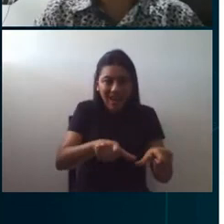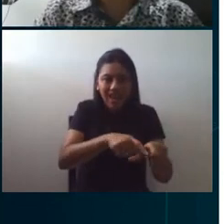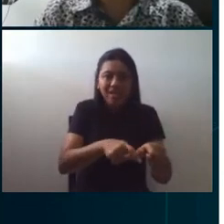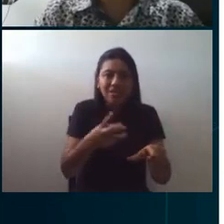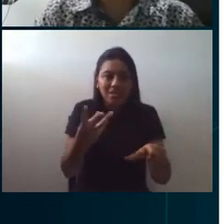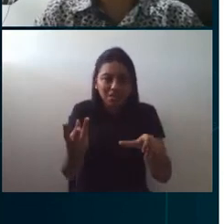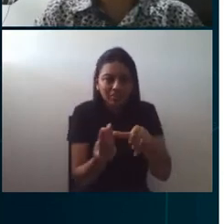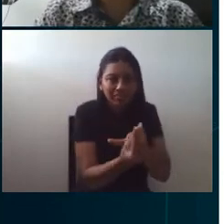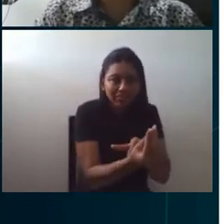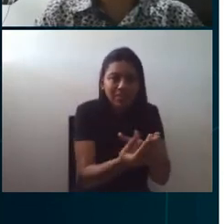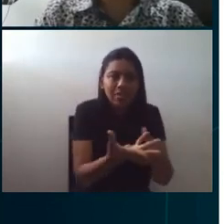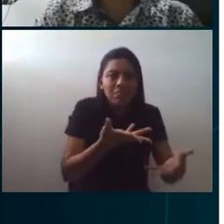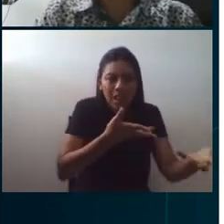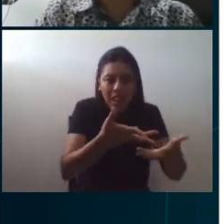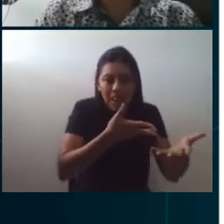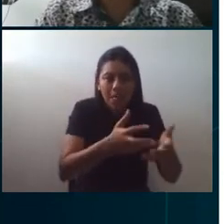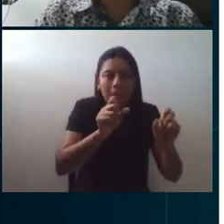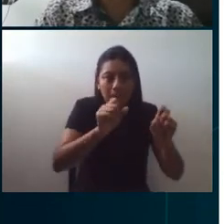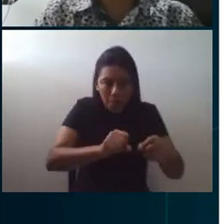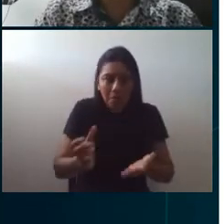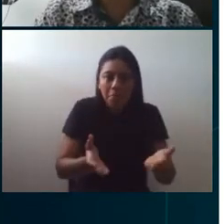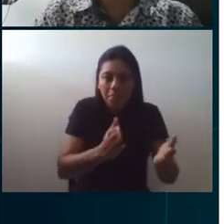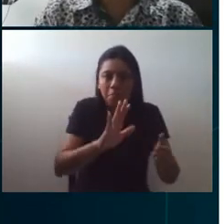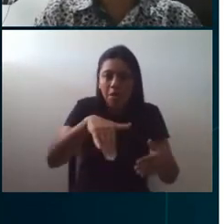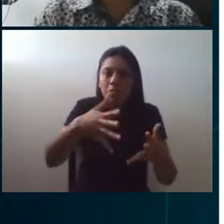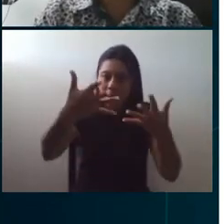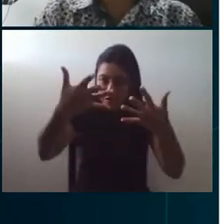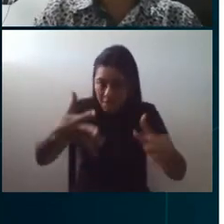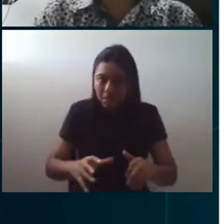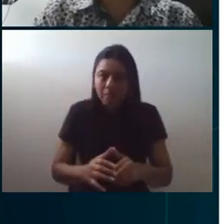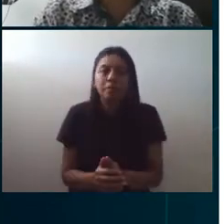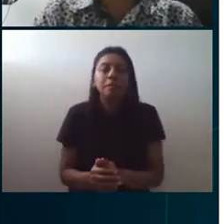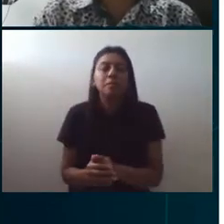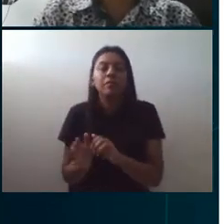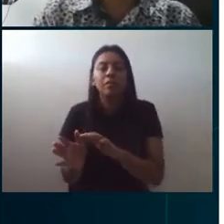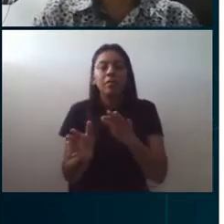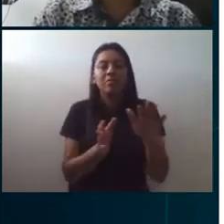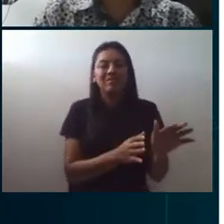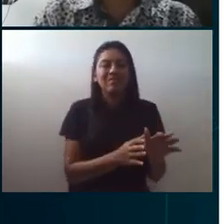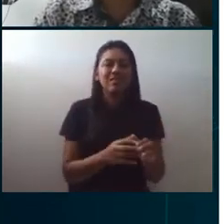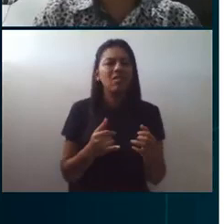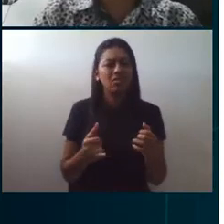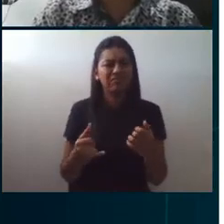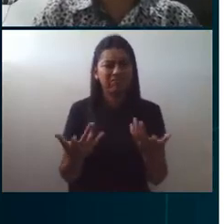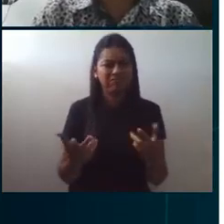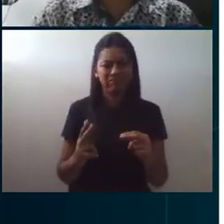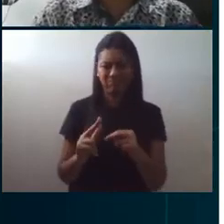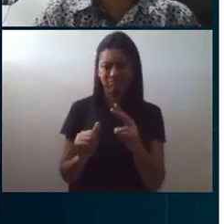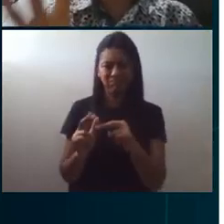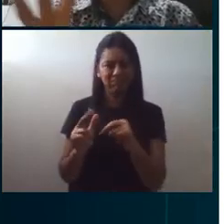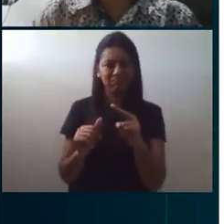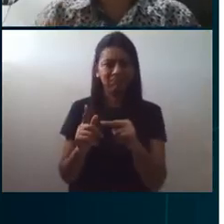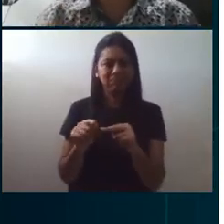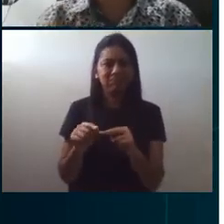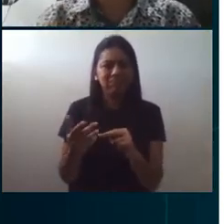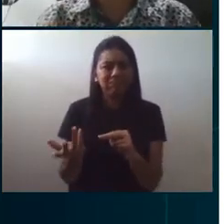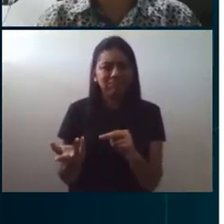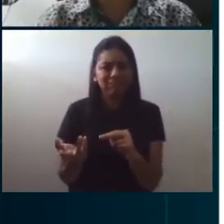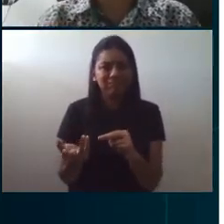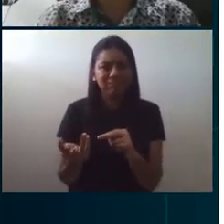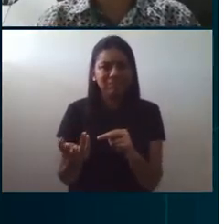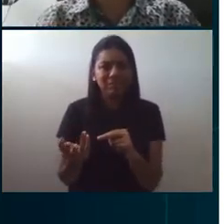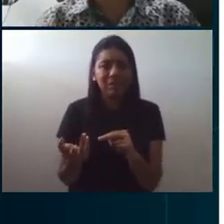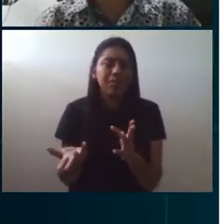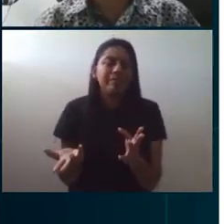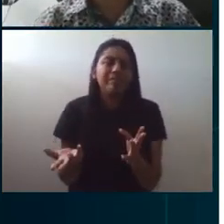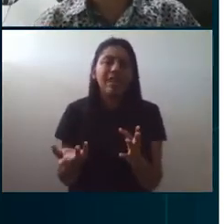ellos y cómo llegamos a una conclusión importante. Bueno, entonces, ¿realmente qué construyó esto? ¿Cuál fue la metodología que, Mauricio, cuál es el trabajo detrás